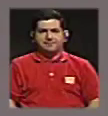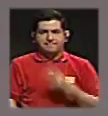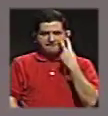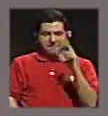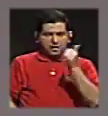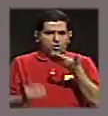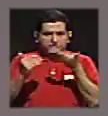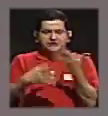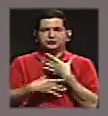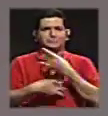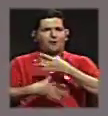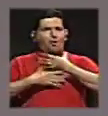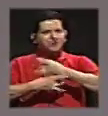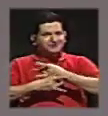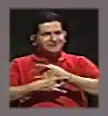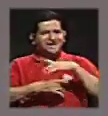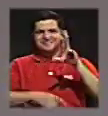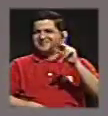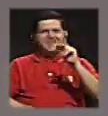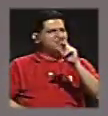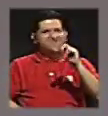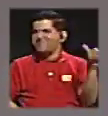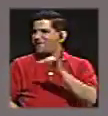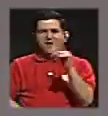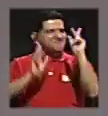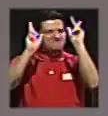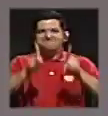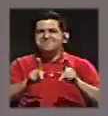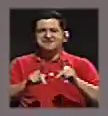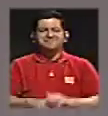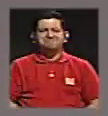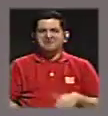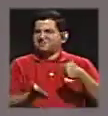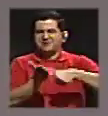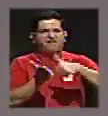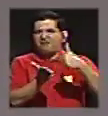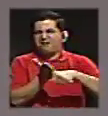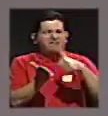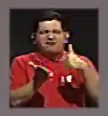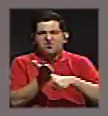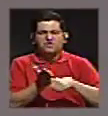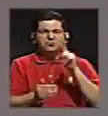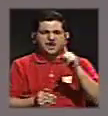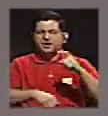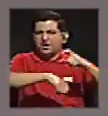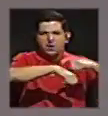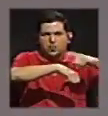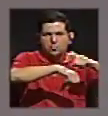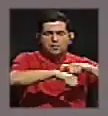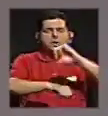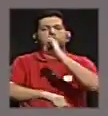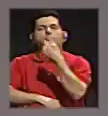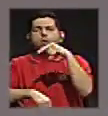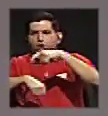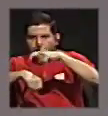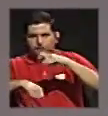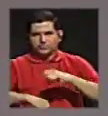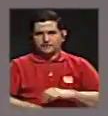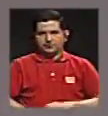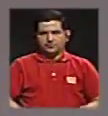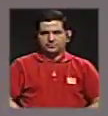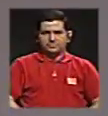otras cosas interesantes no eran los las mismas personas que se abstenía de votar en una elección u en otra